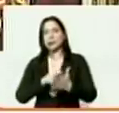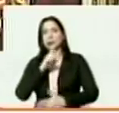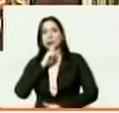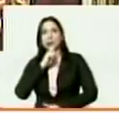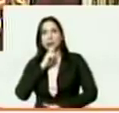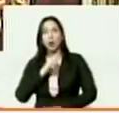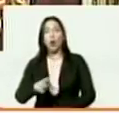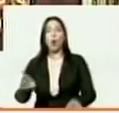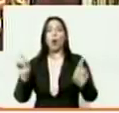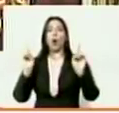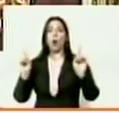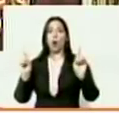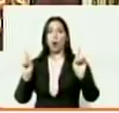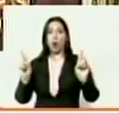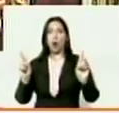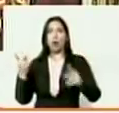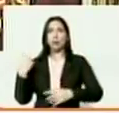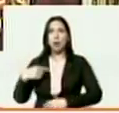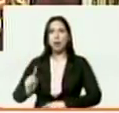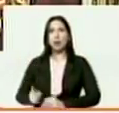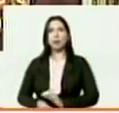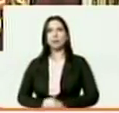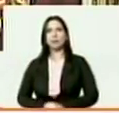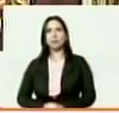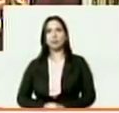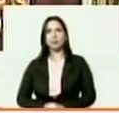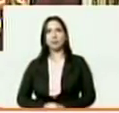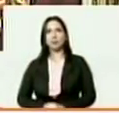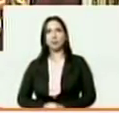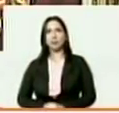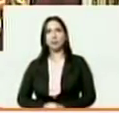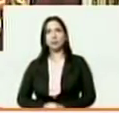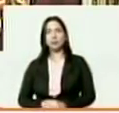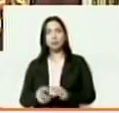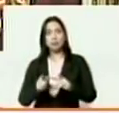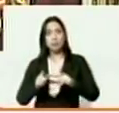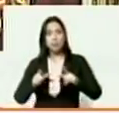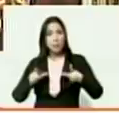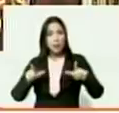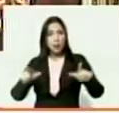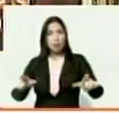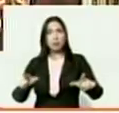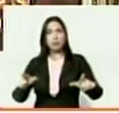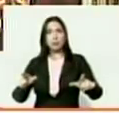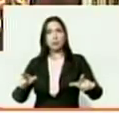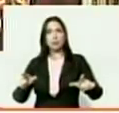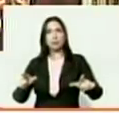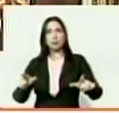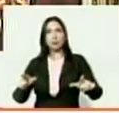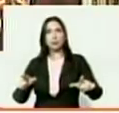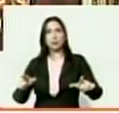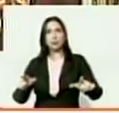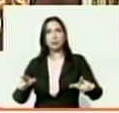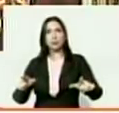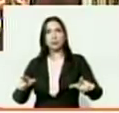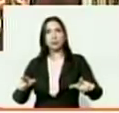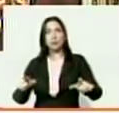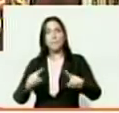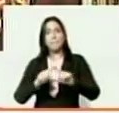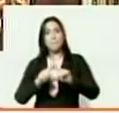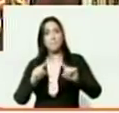ojalá tenga un espacio sensible